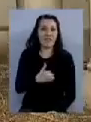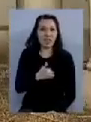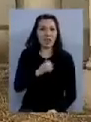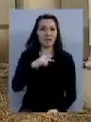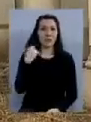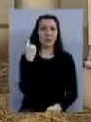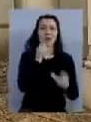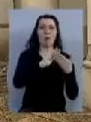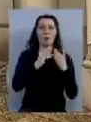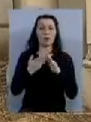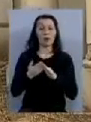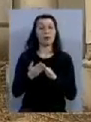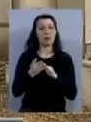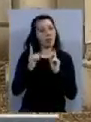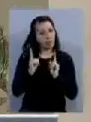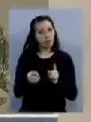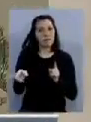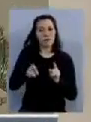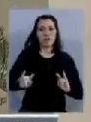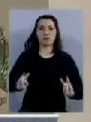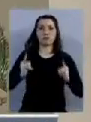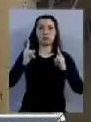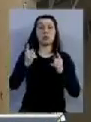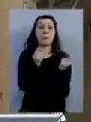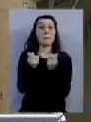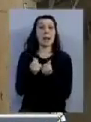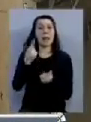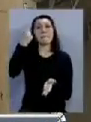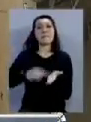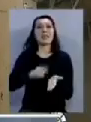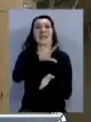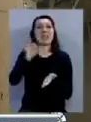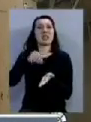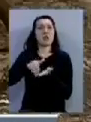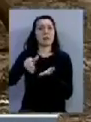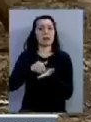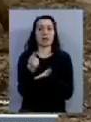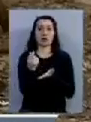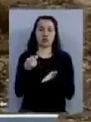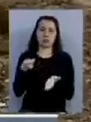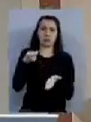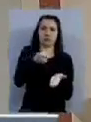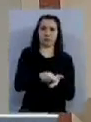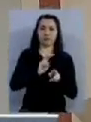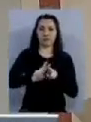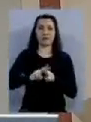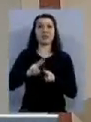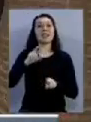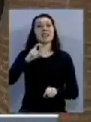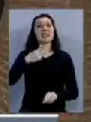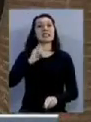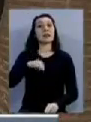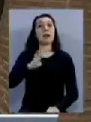comunidad. Por eso hay que reconstruir. Existe un presupuesto de 1.500 millones de pesos para eso. Chimbarongo